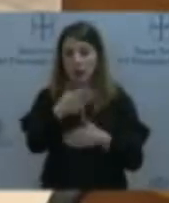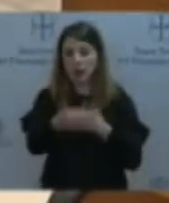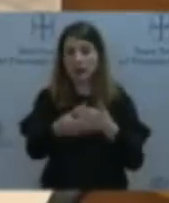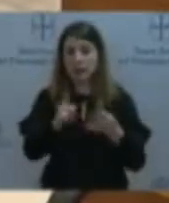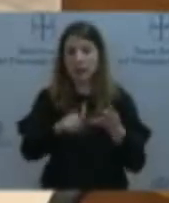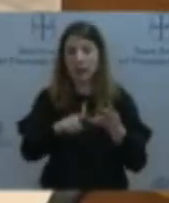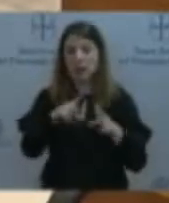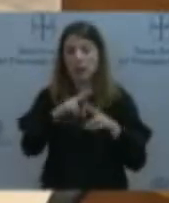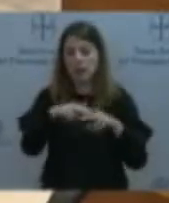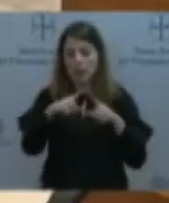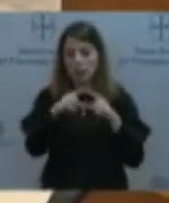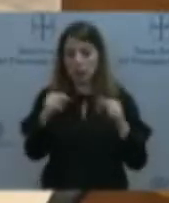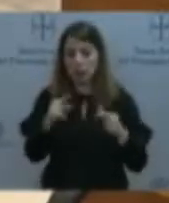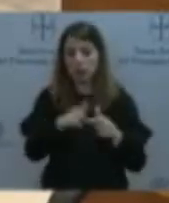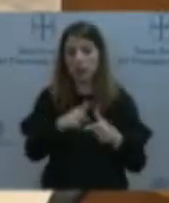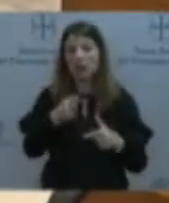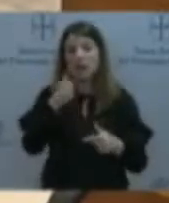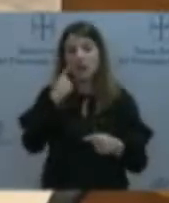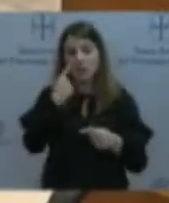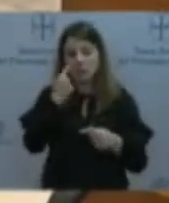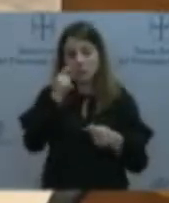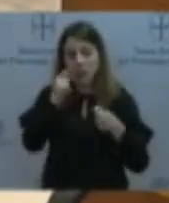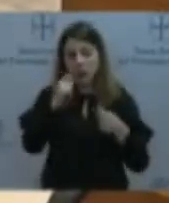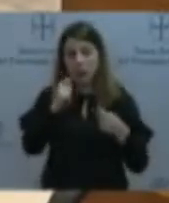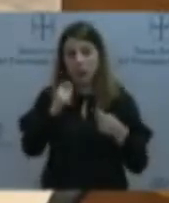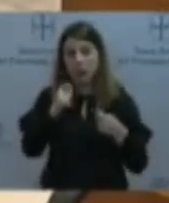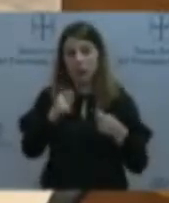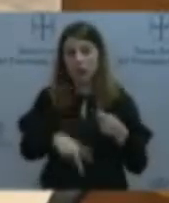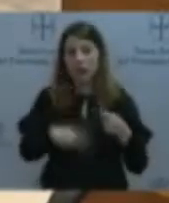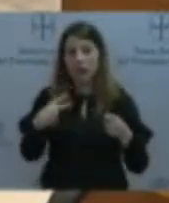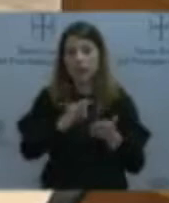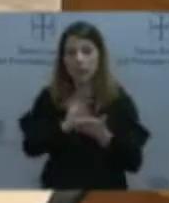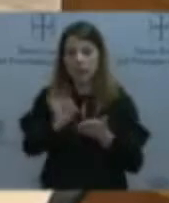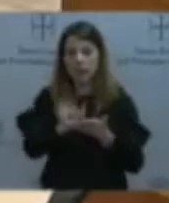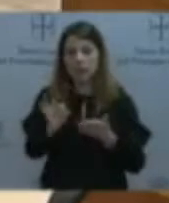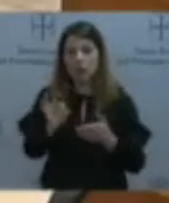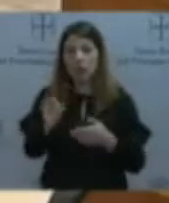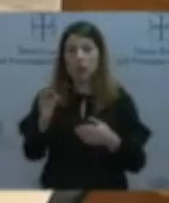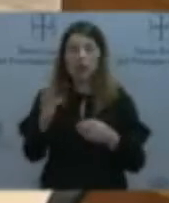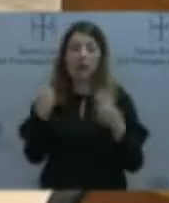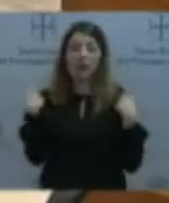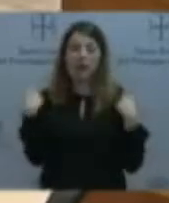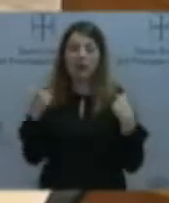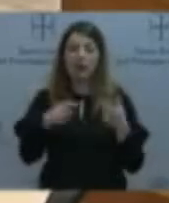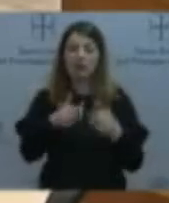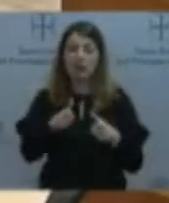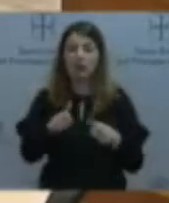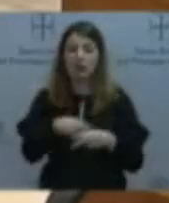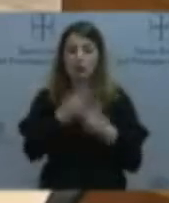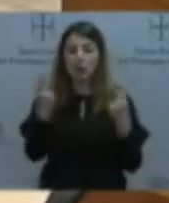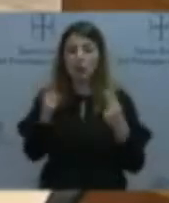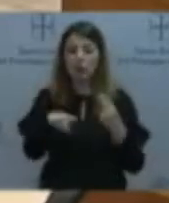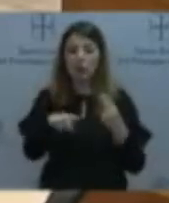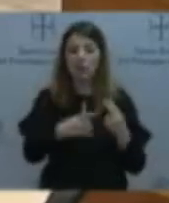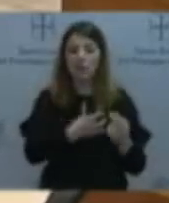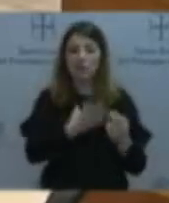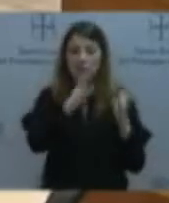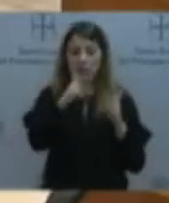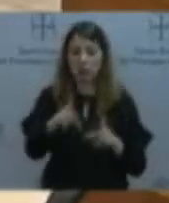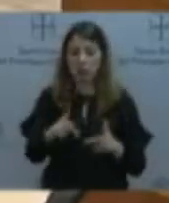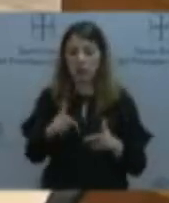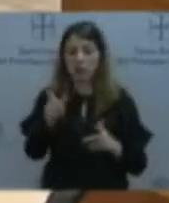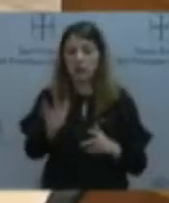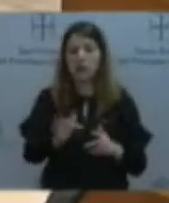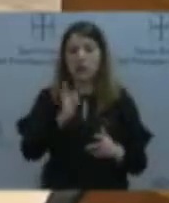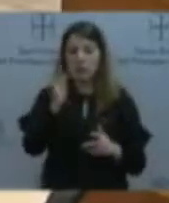Servicios, de la Consejería de Hacienda y Sector Público, de la Sindicatura de Cuentas y, naturalmente, además, se incorpora el parámetro de calidad derivado